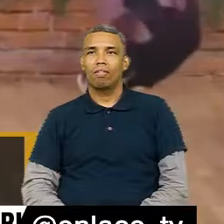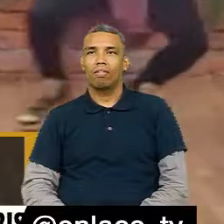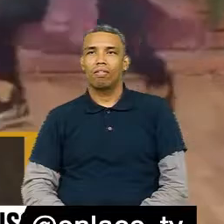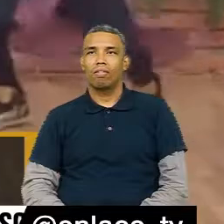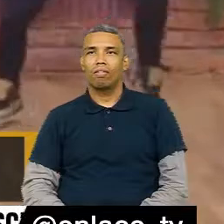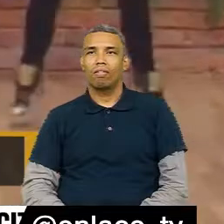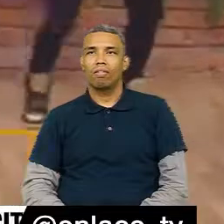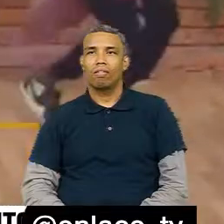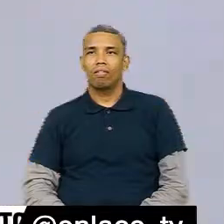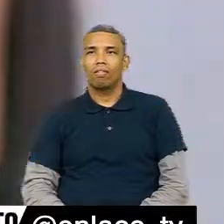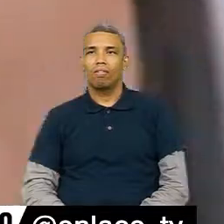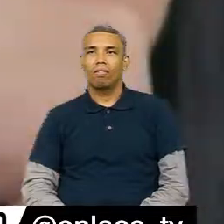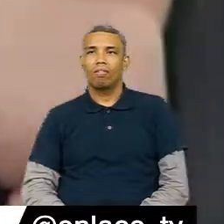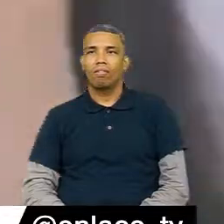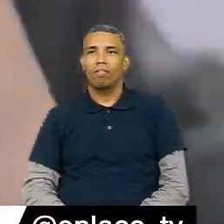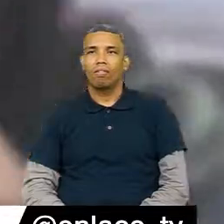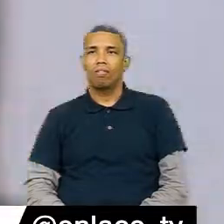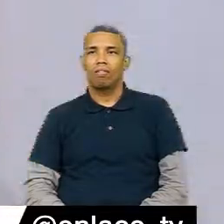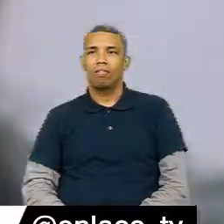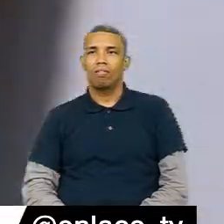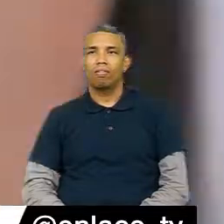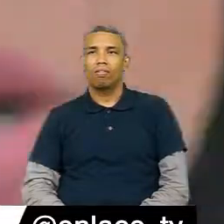mis deseos.